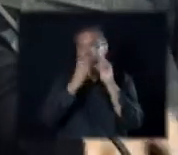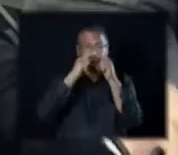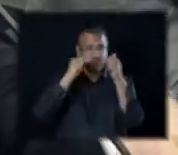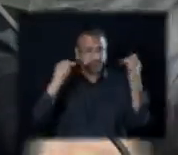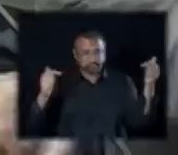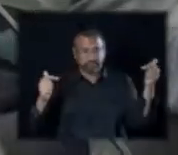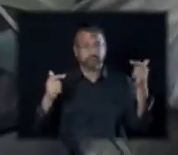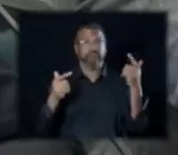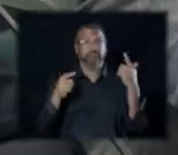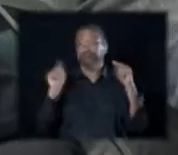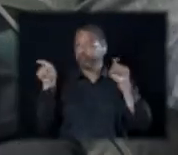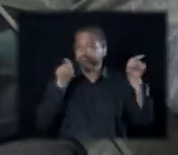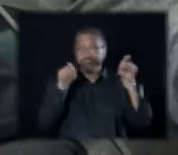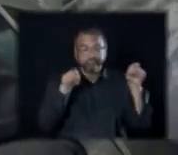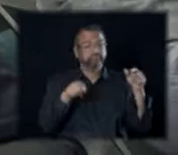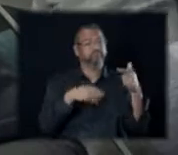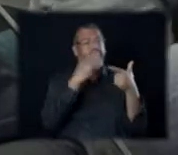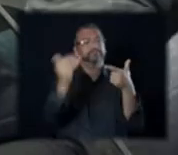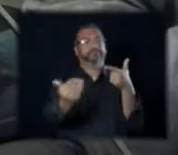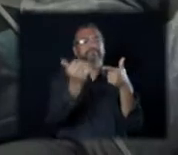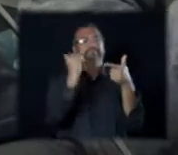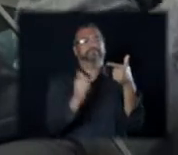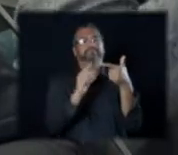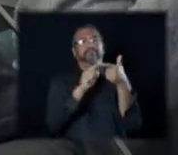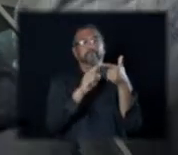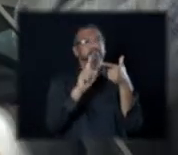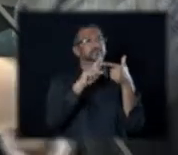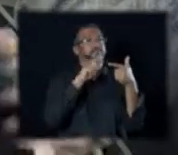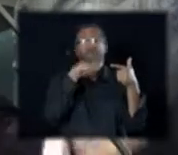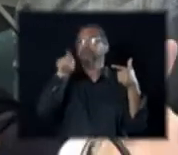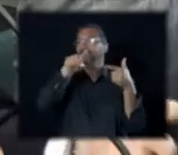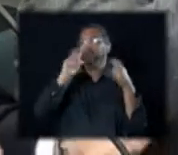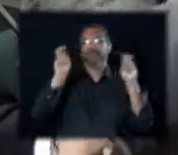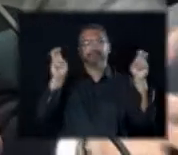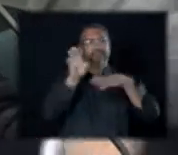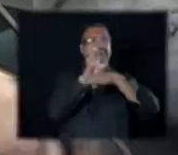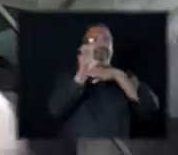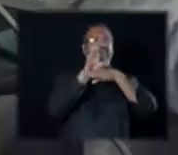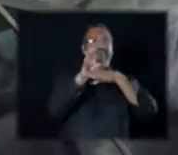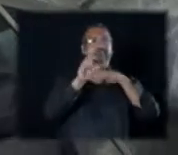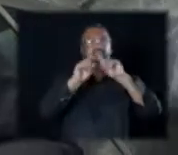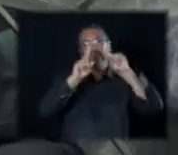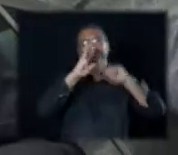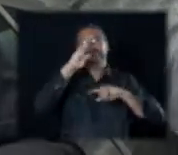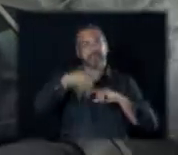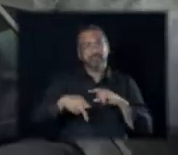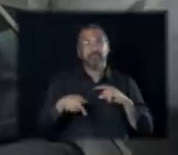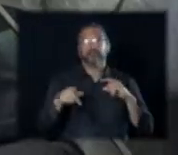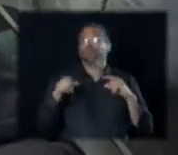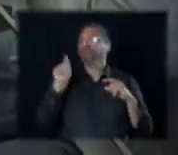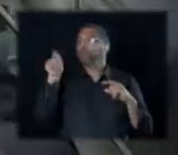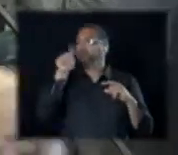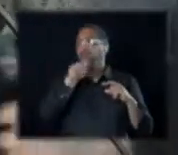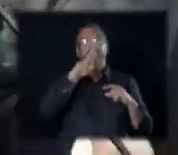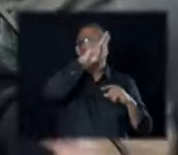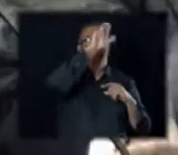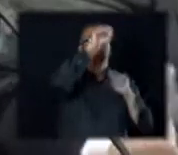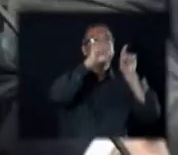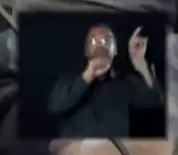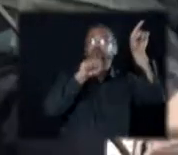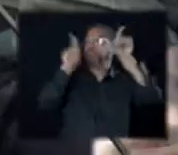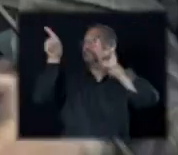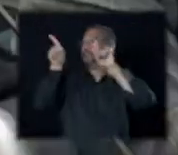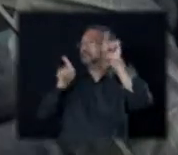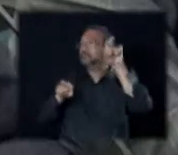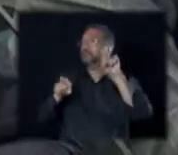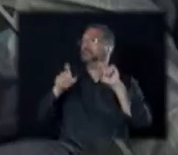un número X de cuentas para esa agencia en particular, debemos ir a los distintos bancos comerciales o donde, y